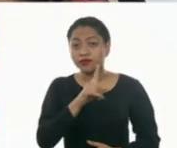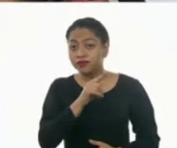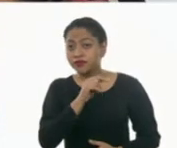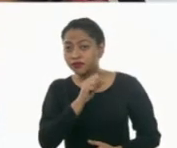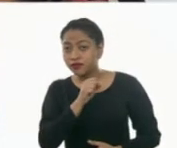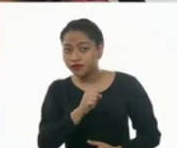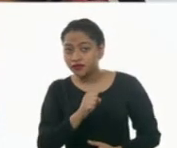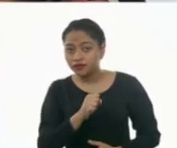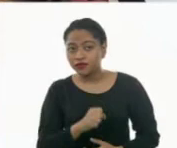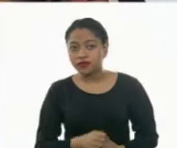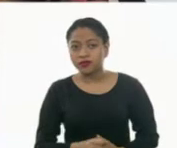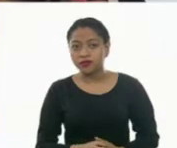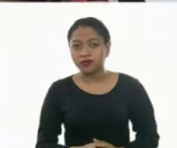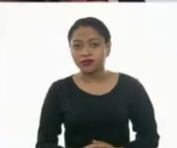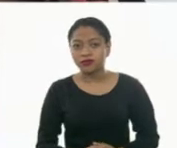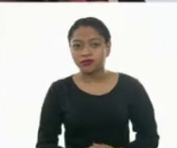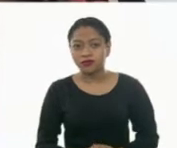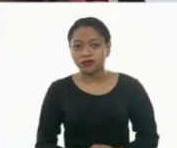Los